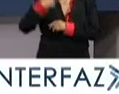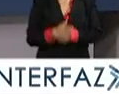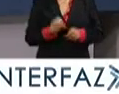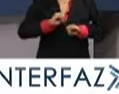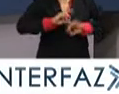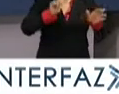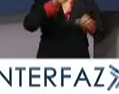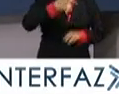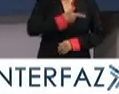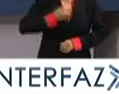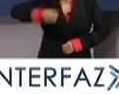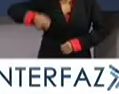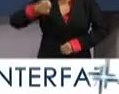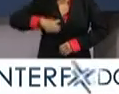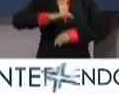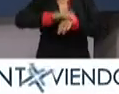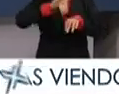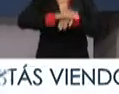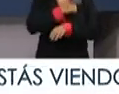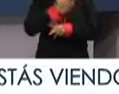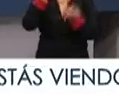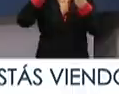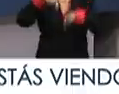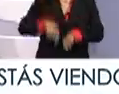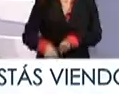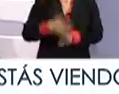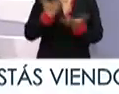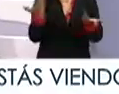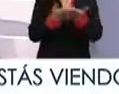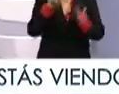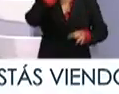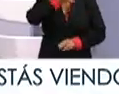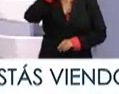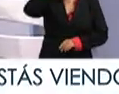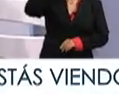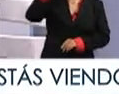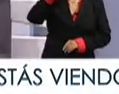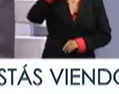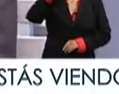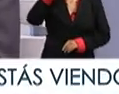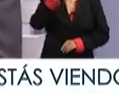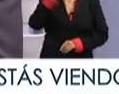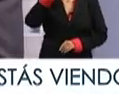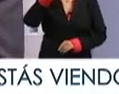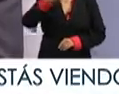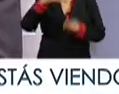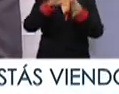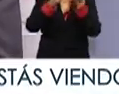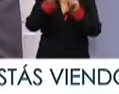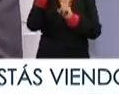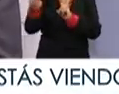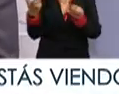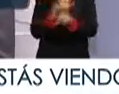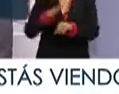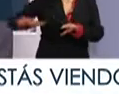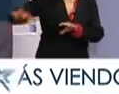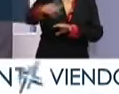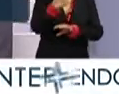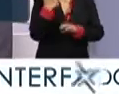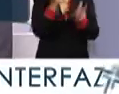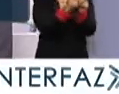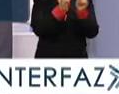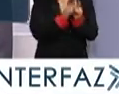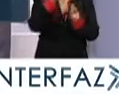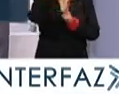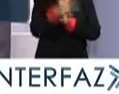así es, Ana, qué gusto saludarte, amigos de Interfaz, un placer estar con ustedes. Vámonos rápidamente con Eduardo Gaitán, que nos platica lo que está ocurriendo con la